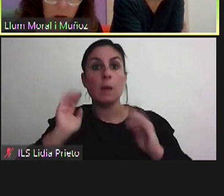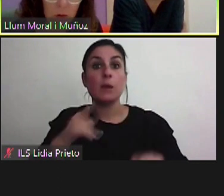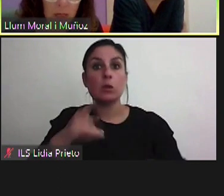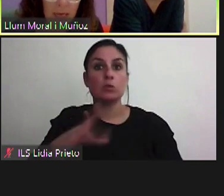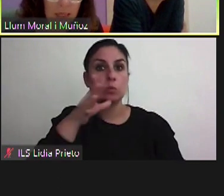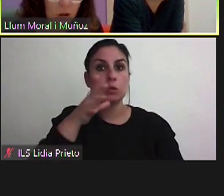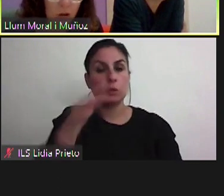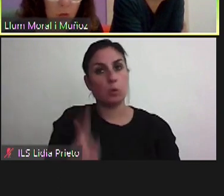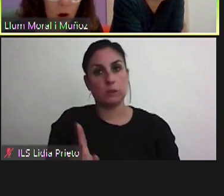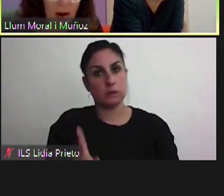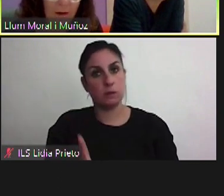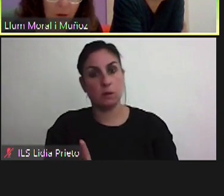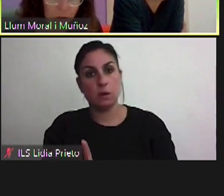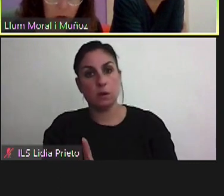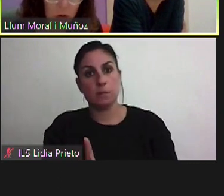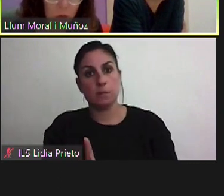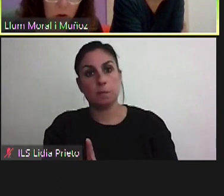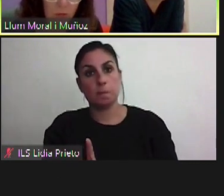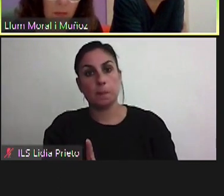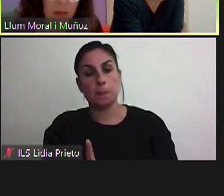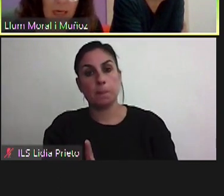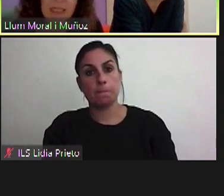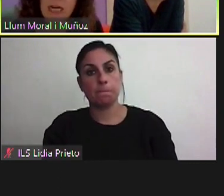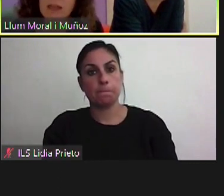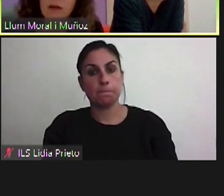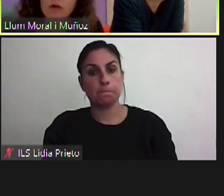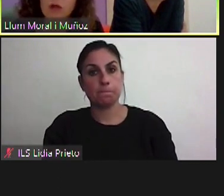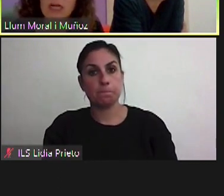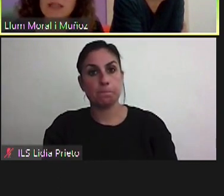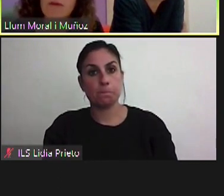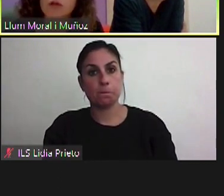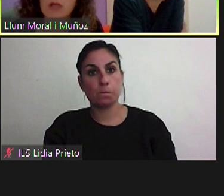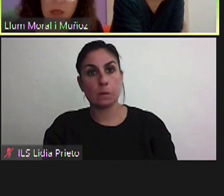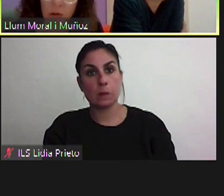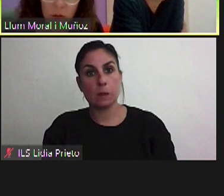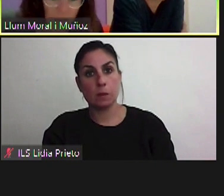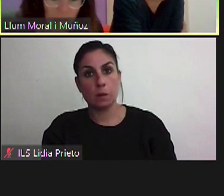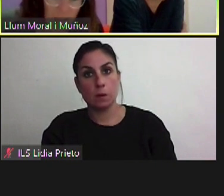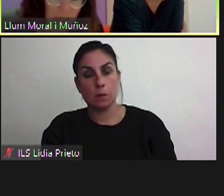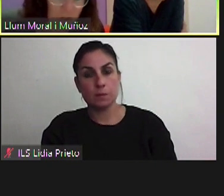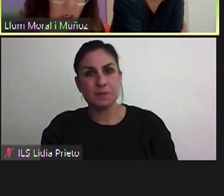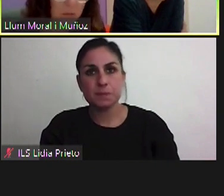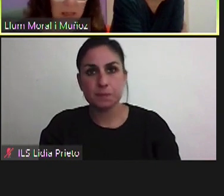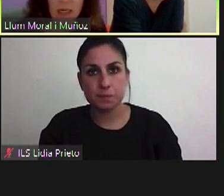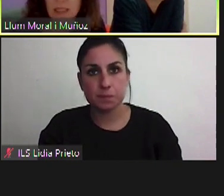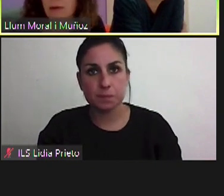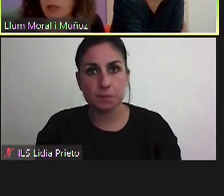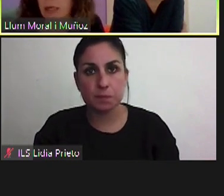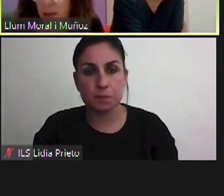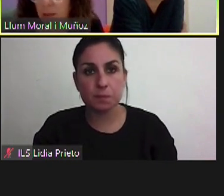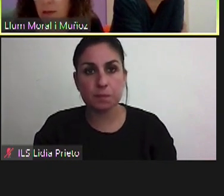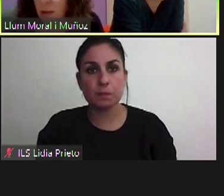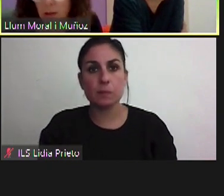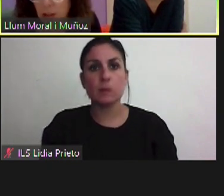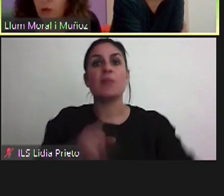acto violento, es cómo afronte, ¿no? Cómo están relacionados con el estilo de afrontamiento, ¿no?, de si la persona es pasiva, agresiva